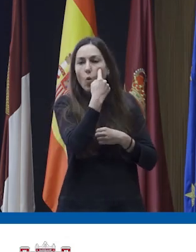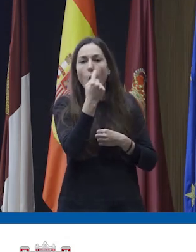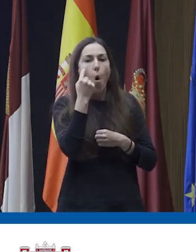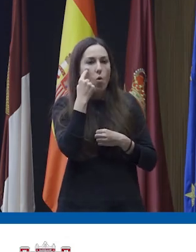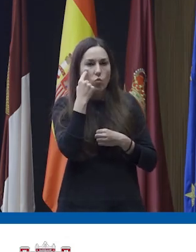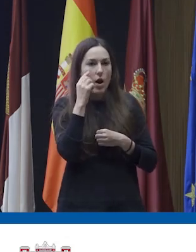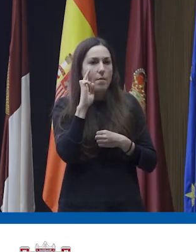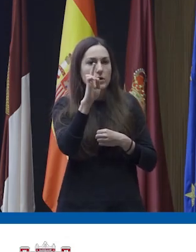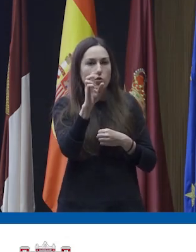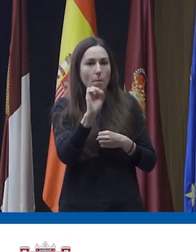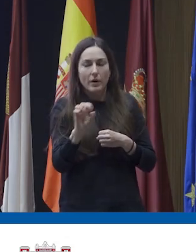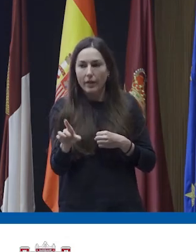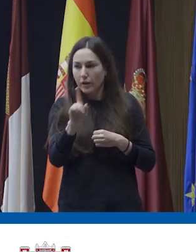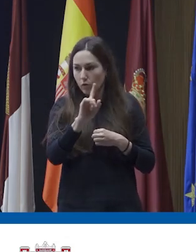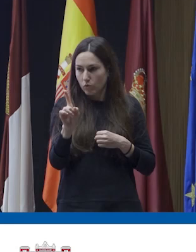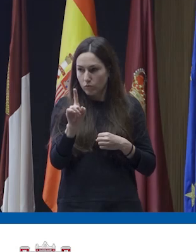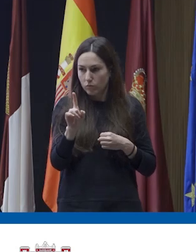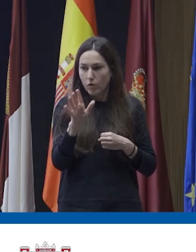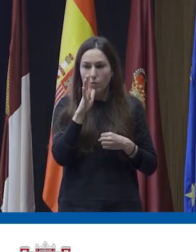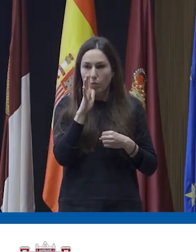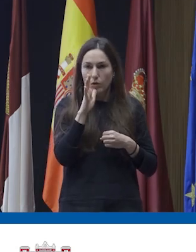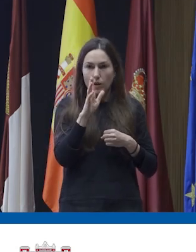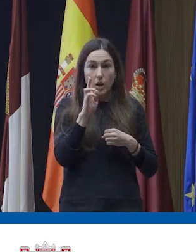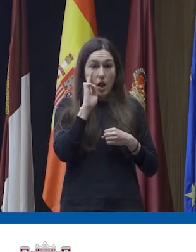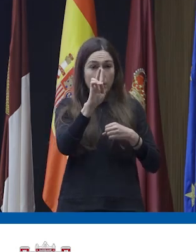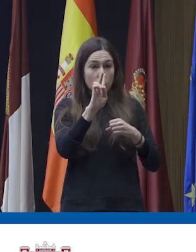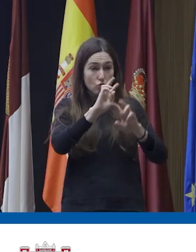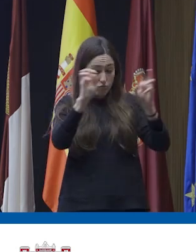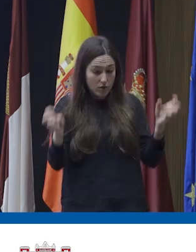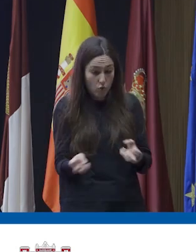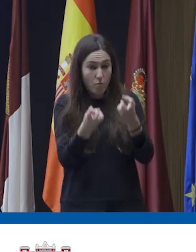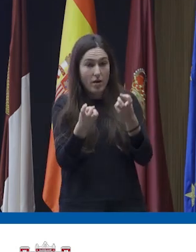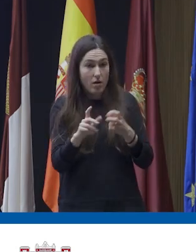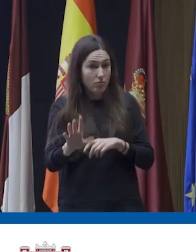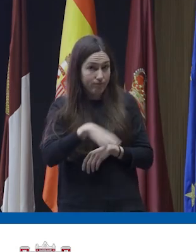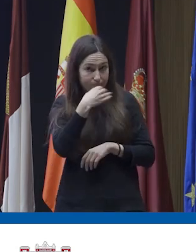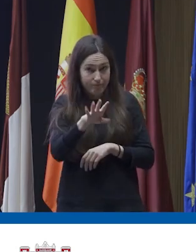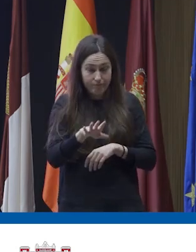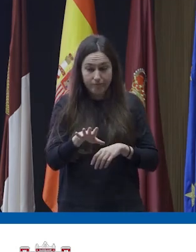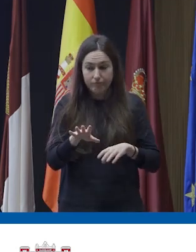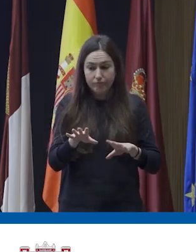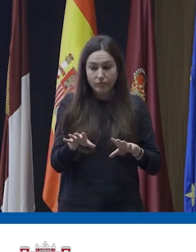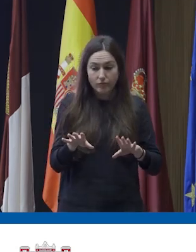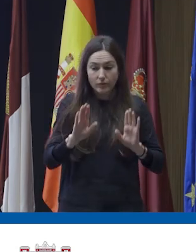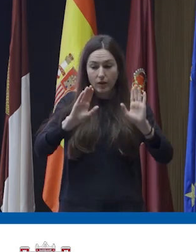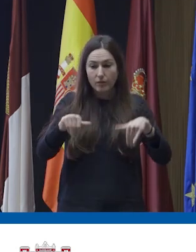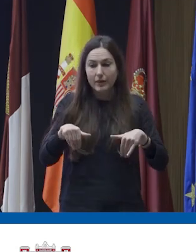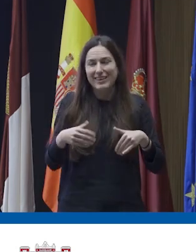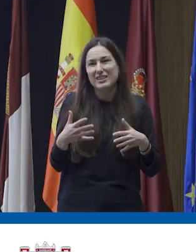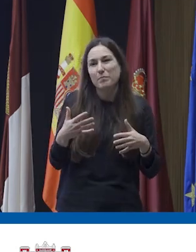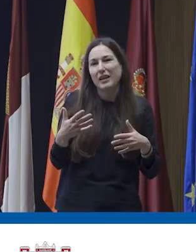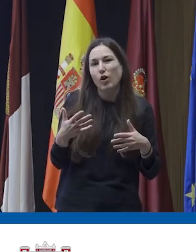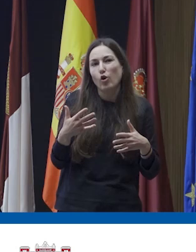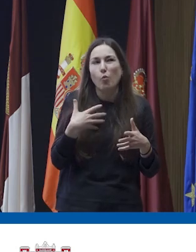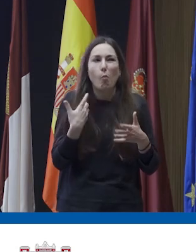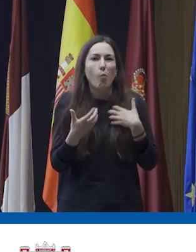a perder visión ni nada, porque es una pérdida de visión reversible, ¿vale? Entonces, lo único que puede ser es que un paciente se encuentre incómodo,